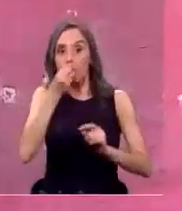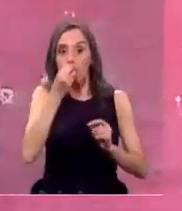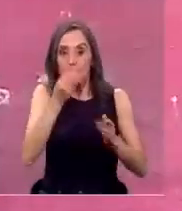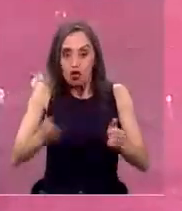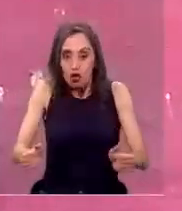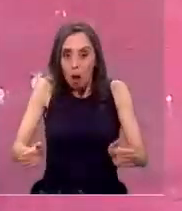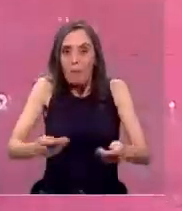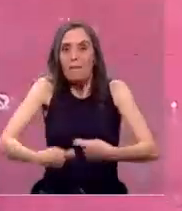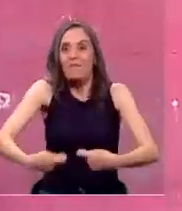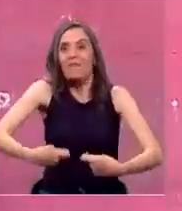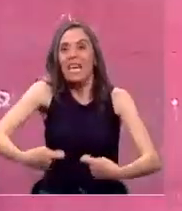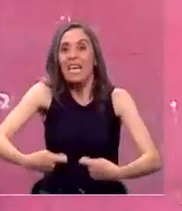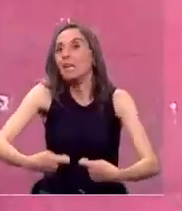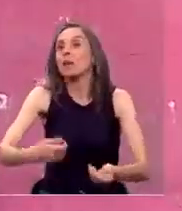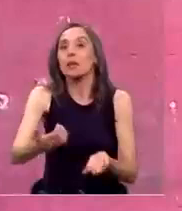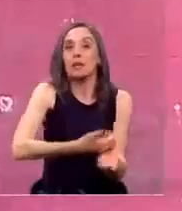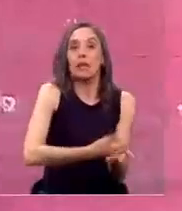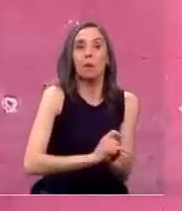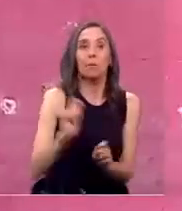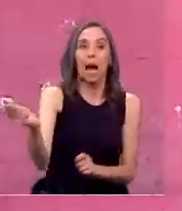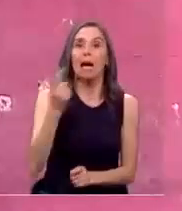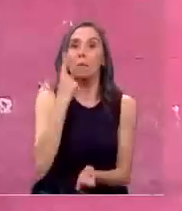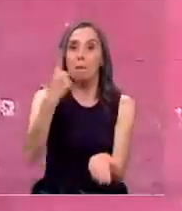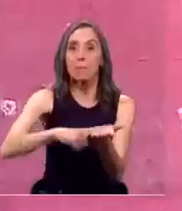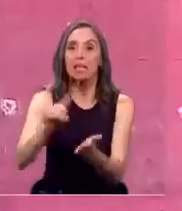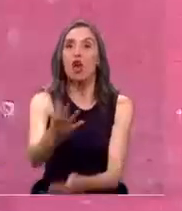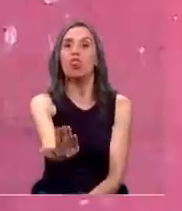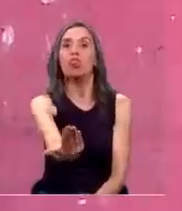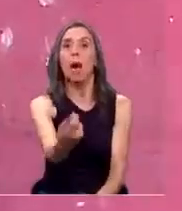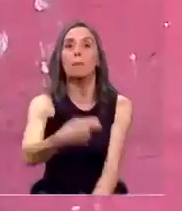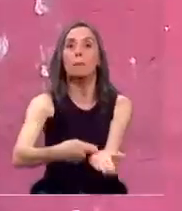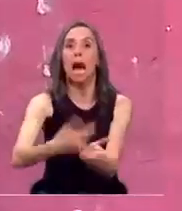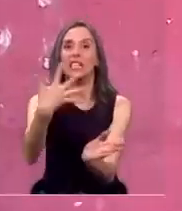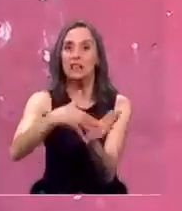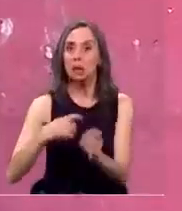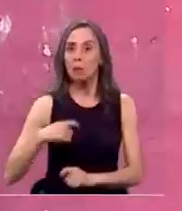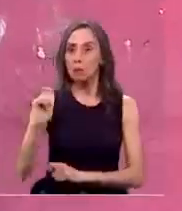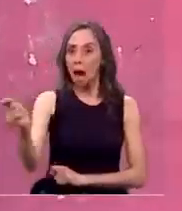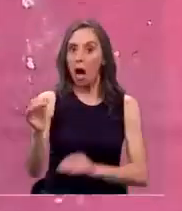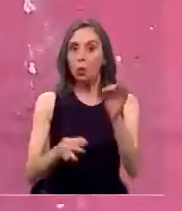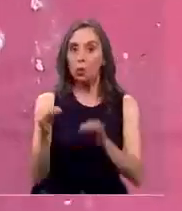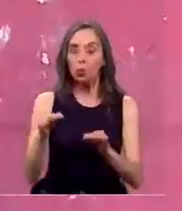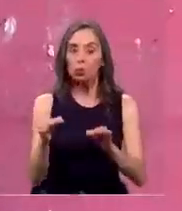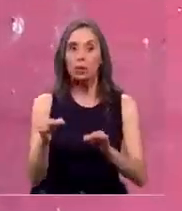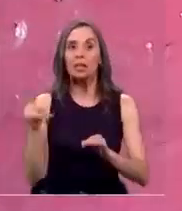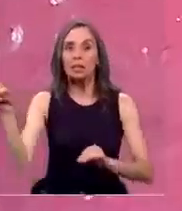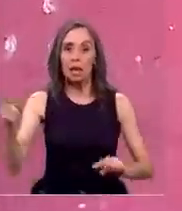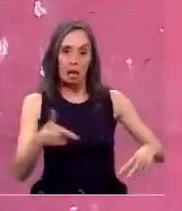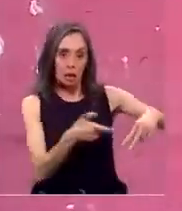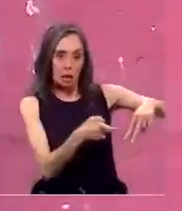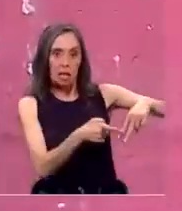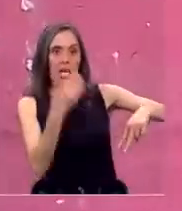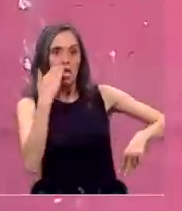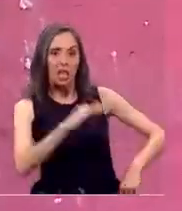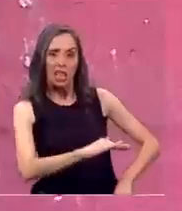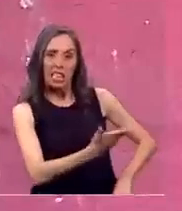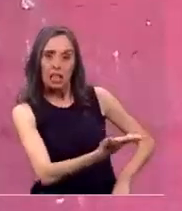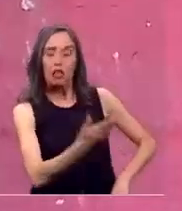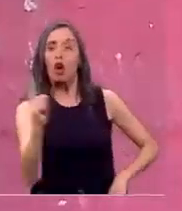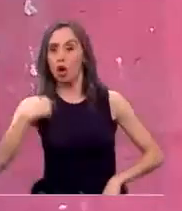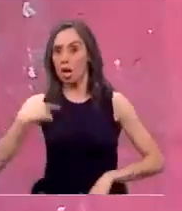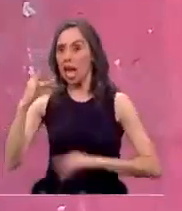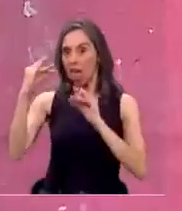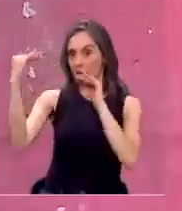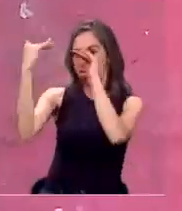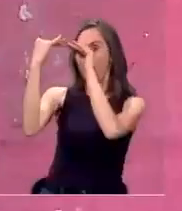tenías que pagarle? Lo que debe, si él no quiere 1 luca, quiere 5 lucas. Tiene que ser justicia porque se han metido con un niño, ¿no? Debe meterse con una persona